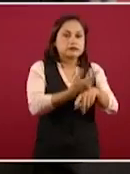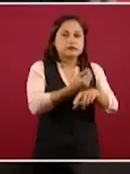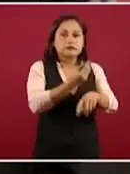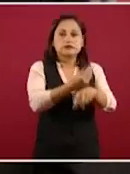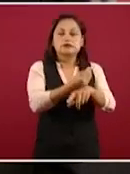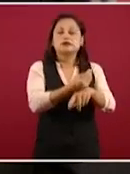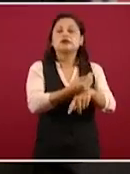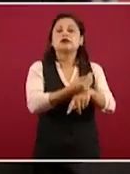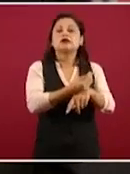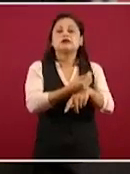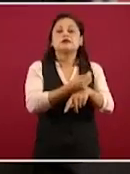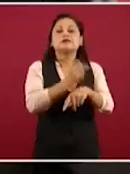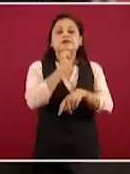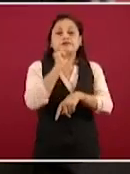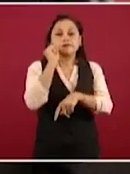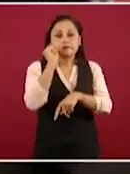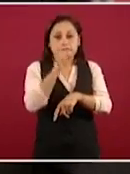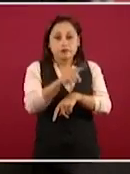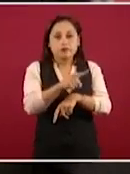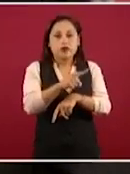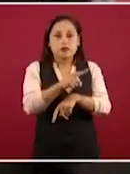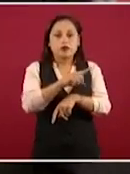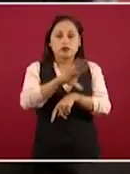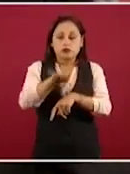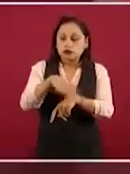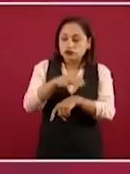que se procure justicia,